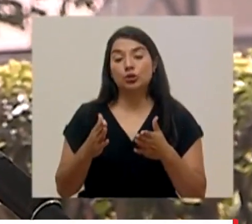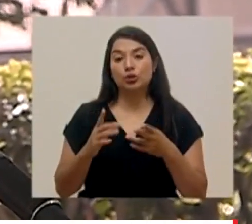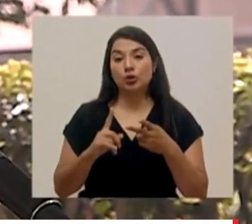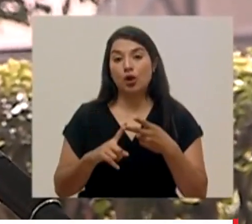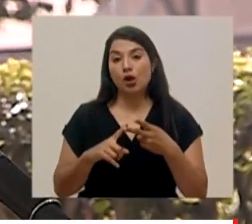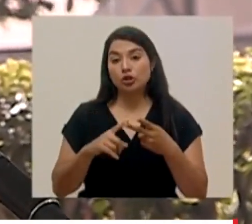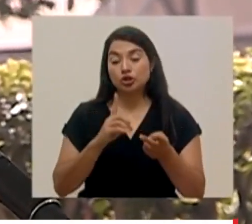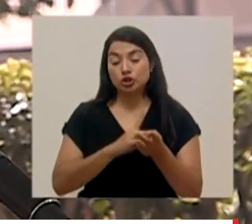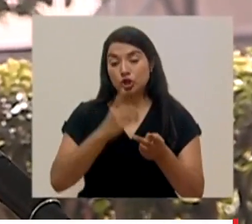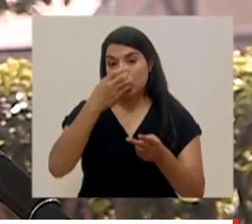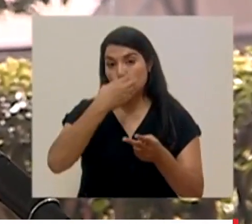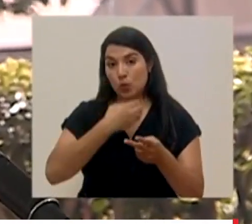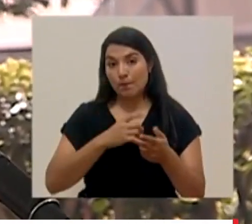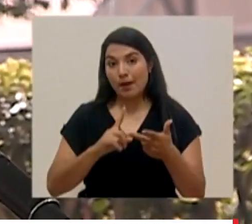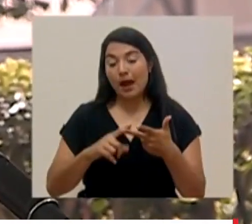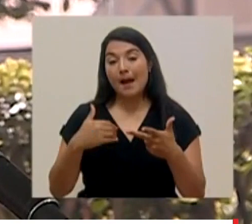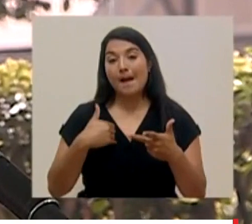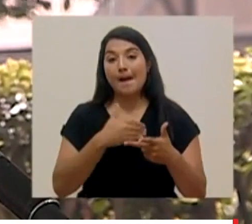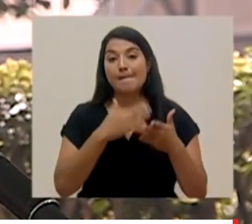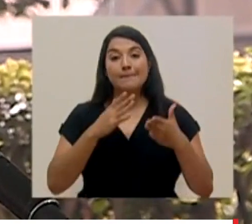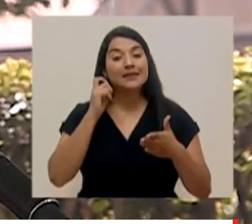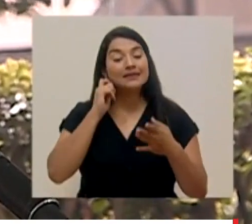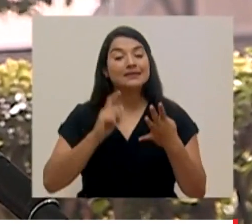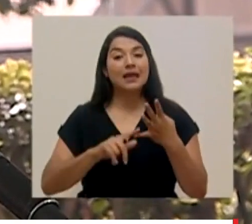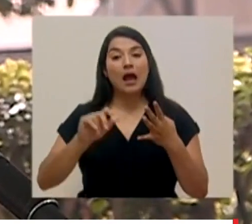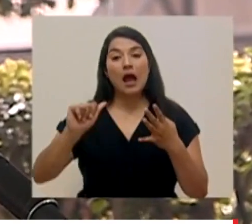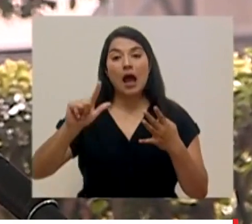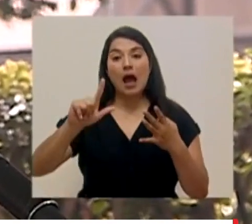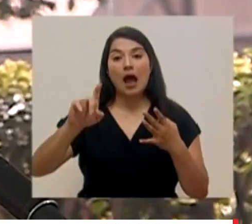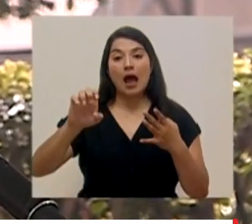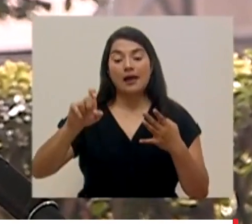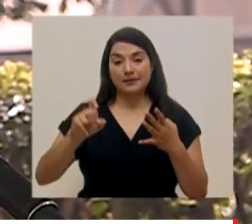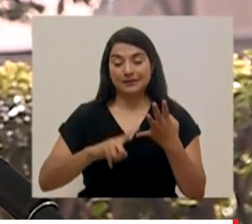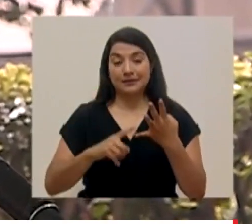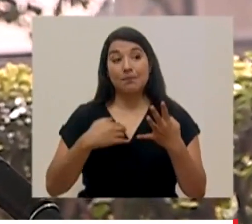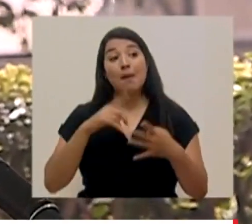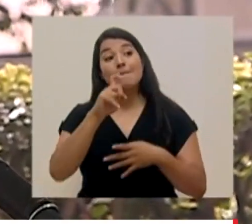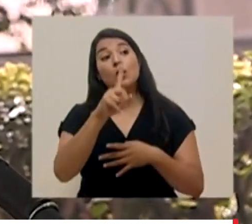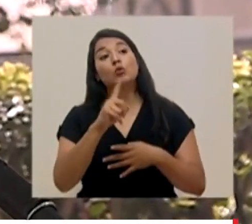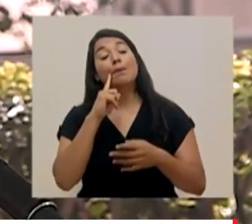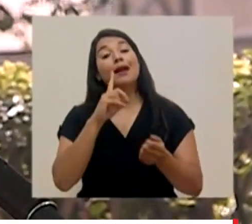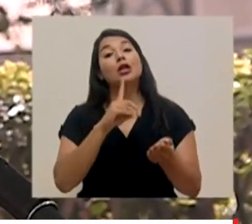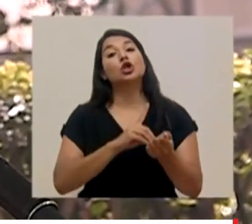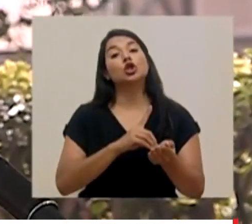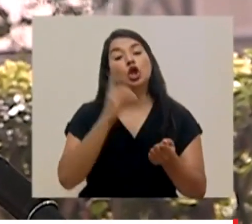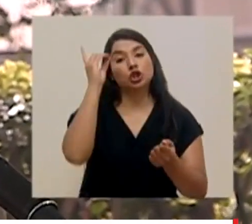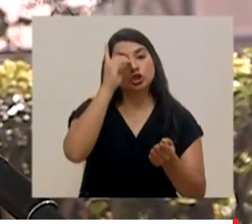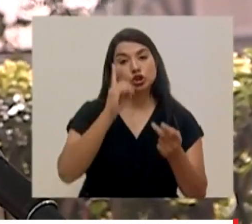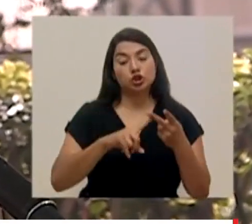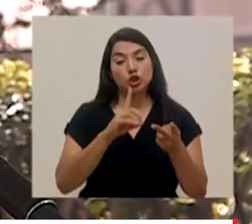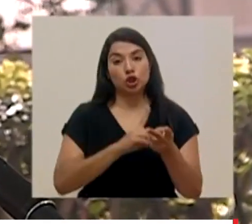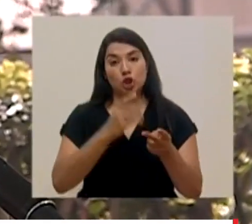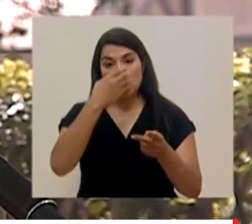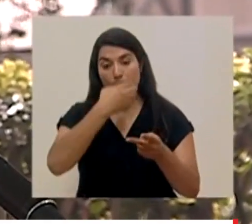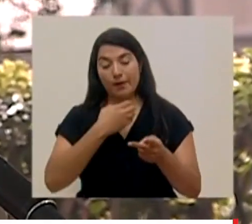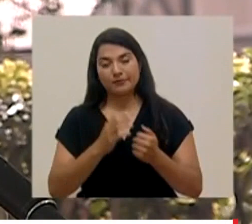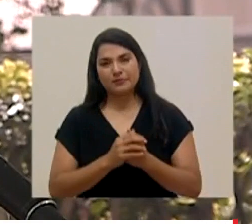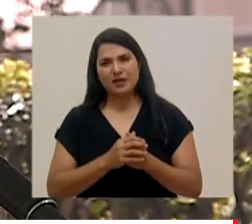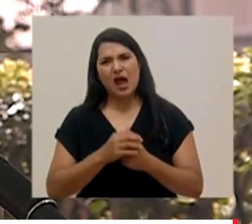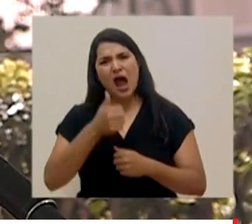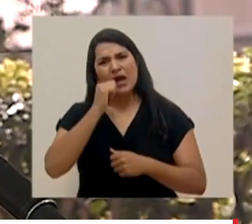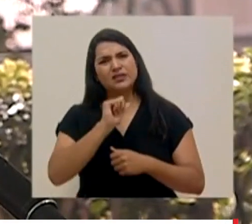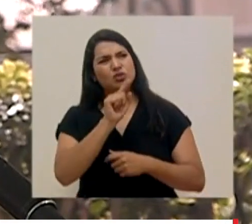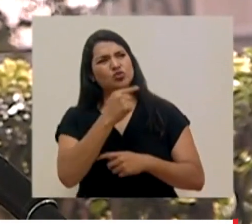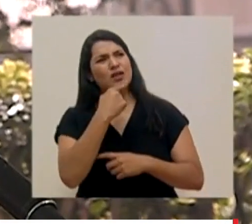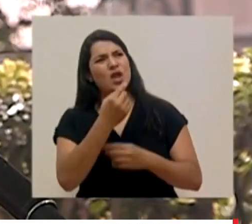ministra, don Alex. Mis consultas para el señor ministro y para don Román. Don Daniel, usted dijo ayer que hay mucha gente en las calles